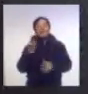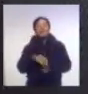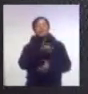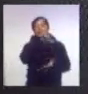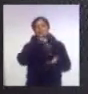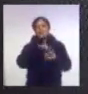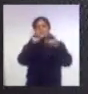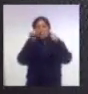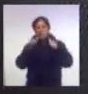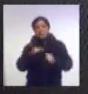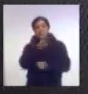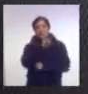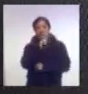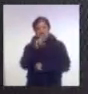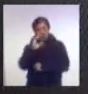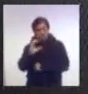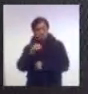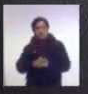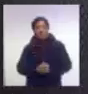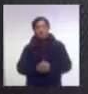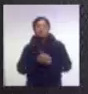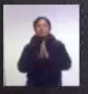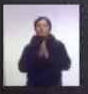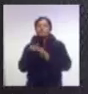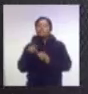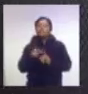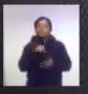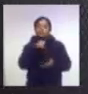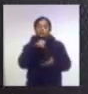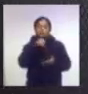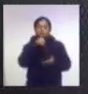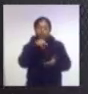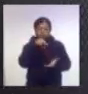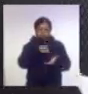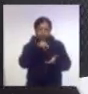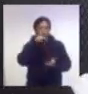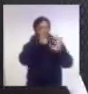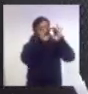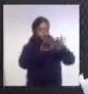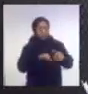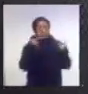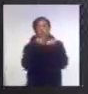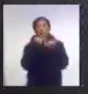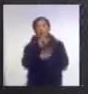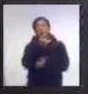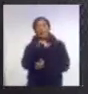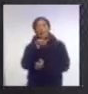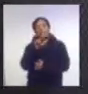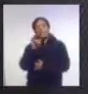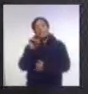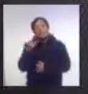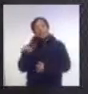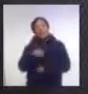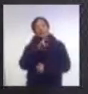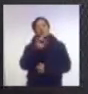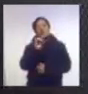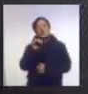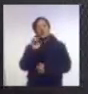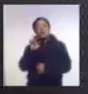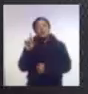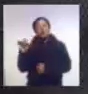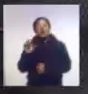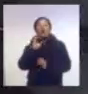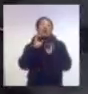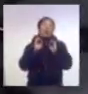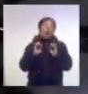las Artes, ITC. Por favor que las consulten. También en Amalia Romero, Colectivo Horizontal, bueno, ahí está. Muy